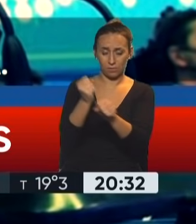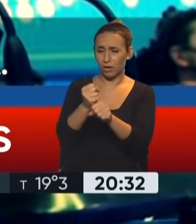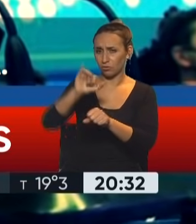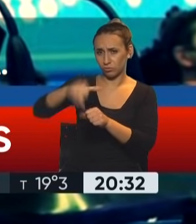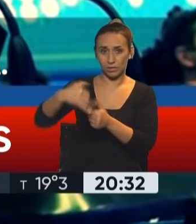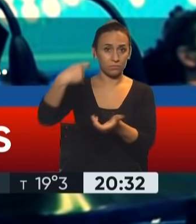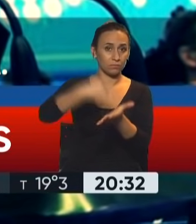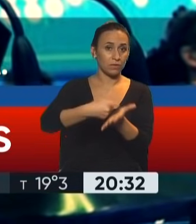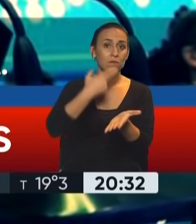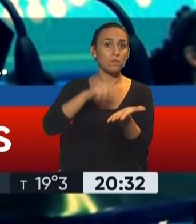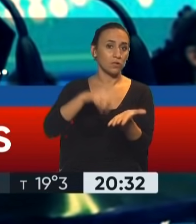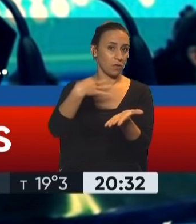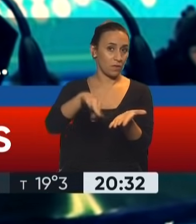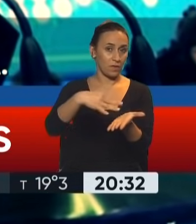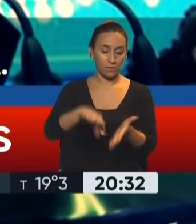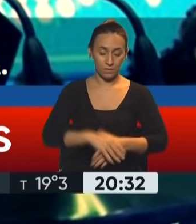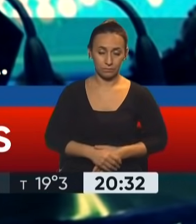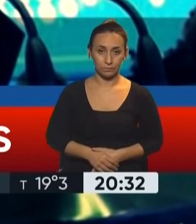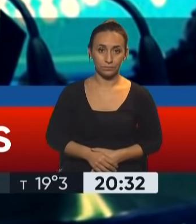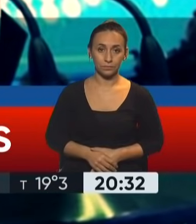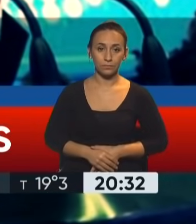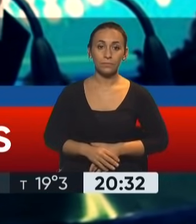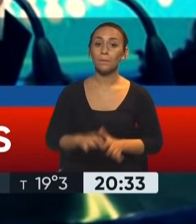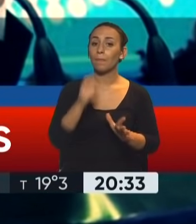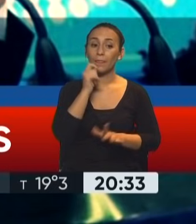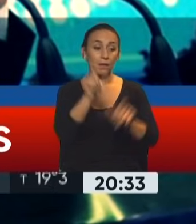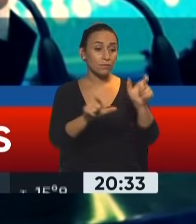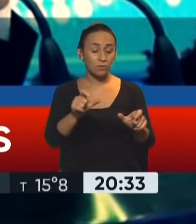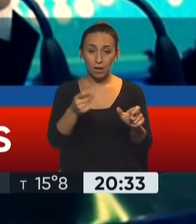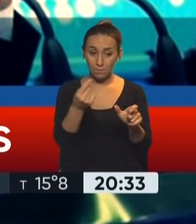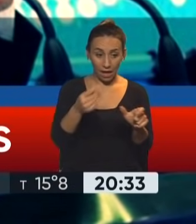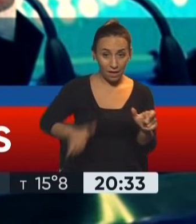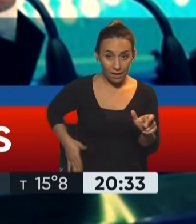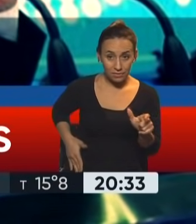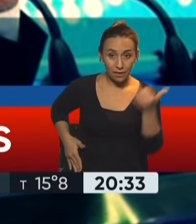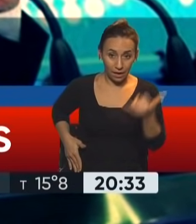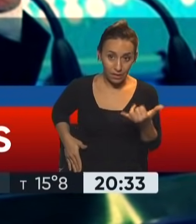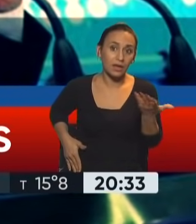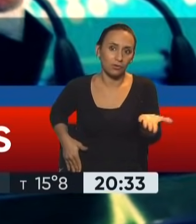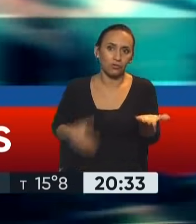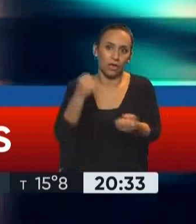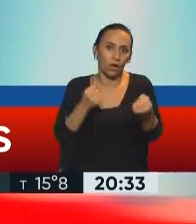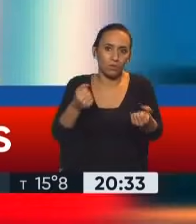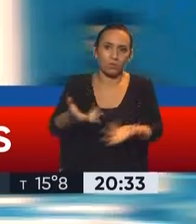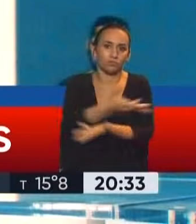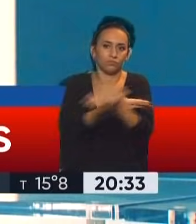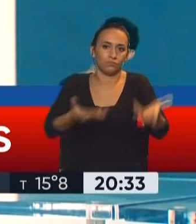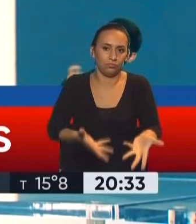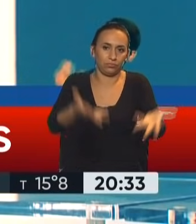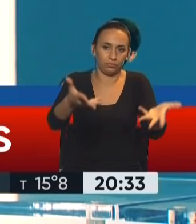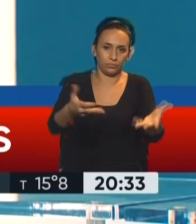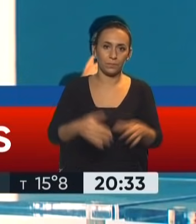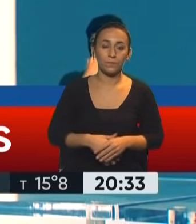las ganancias de todos los trabajadores formales de la Argentina. Si la gente tiene plata en el bolsillo, la economía argentina funciona. La verdad que